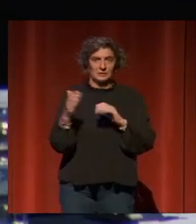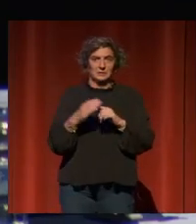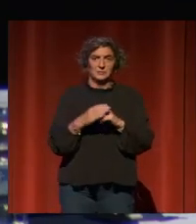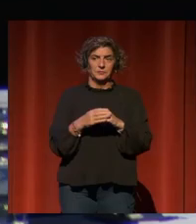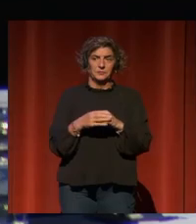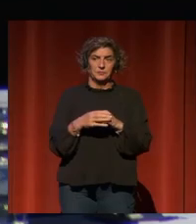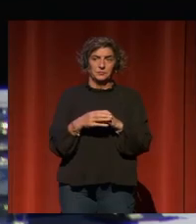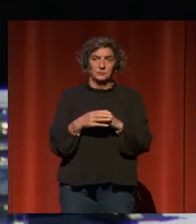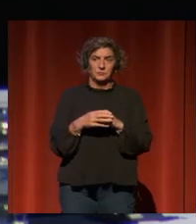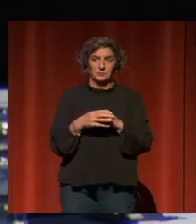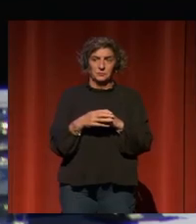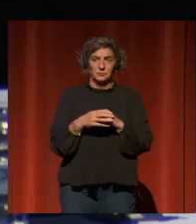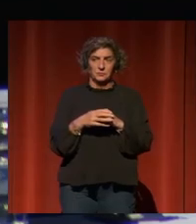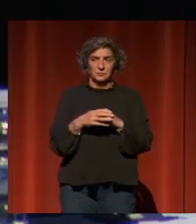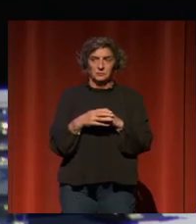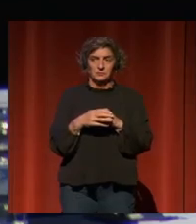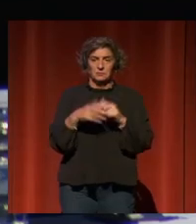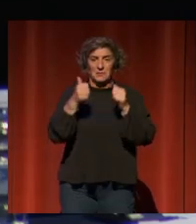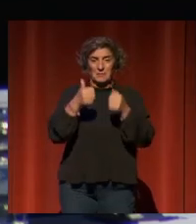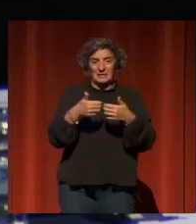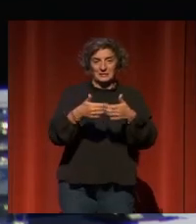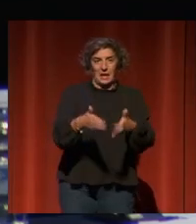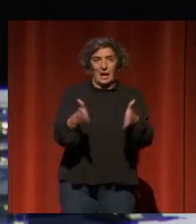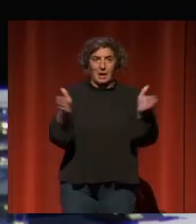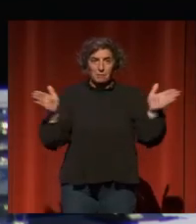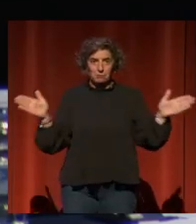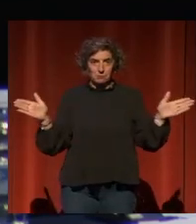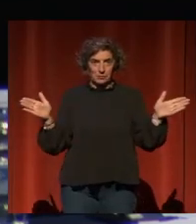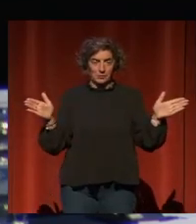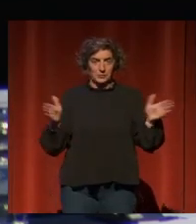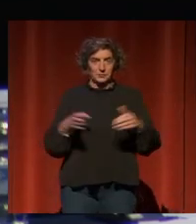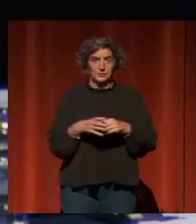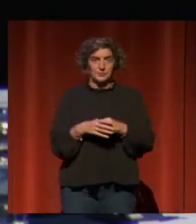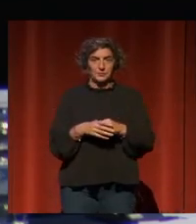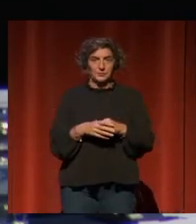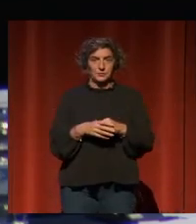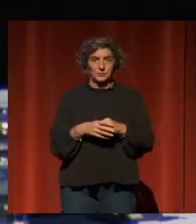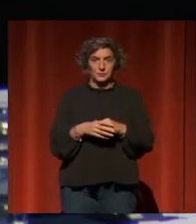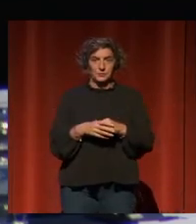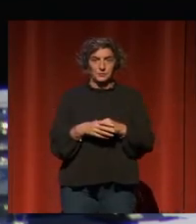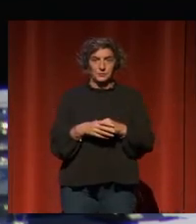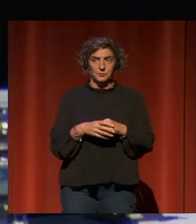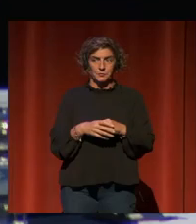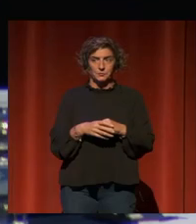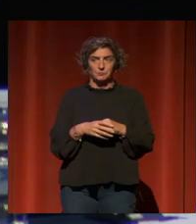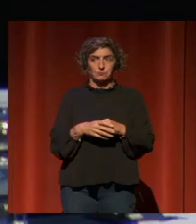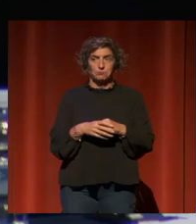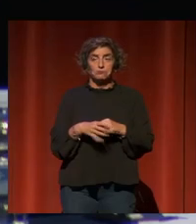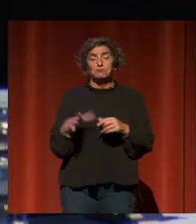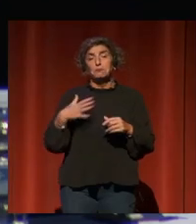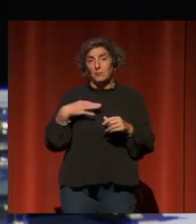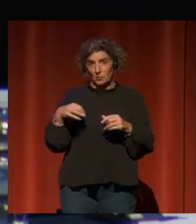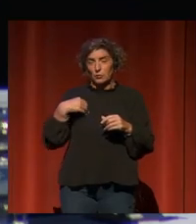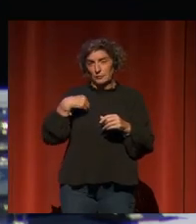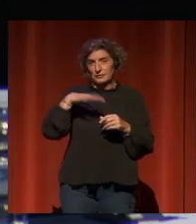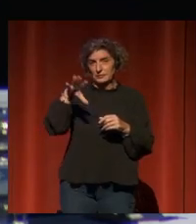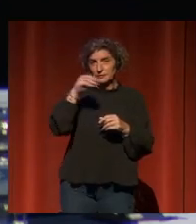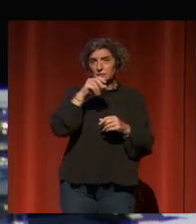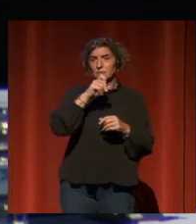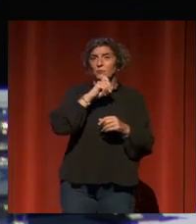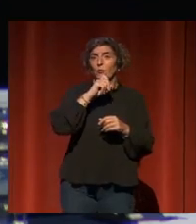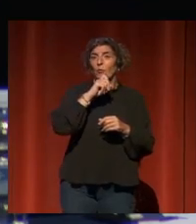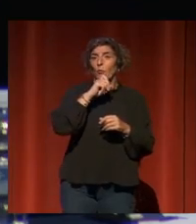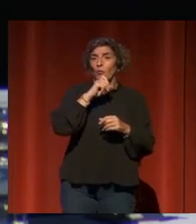eh un ámbito más amplio un alcance más amplio y podemos entender cómo pueden contribuir las